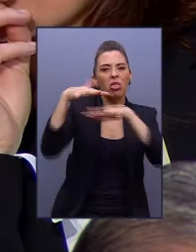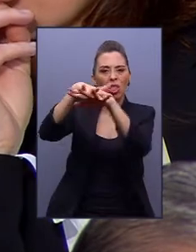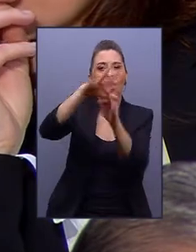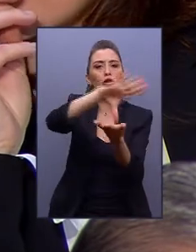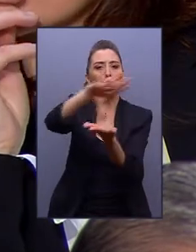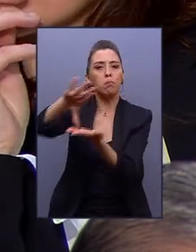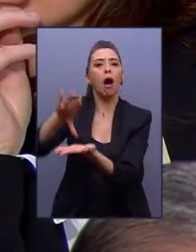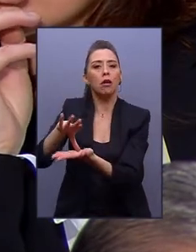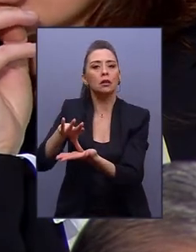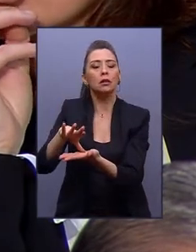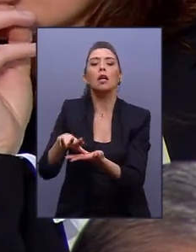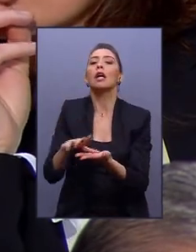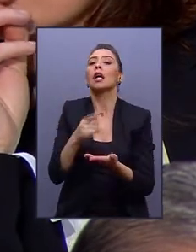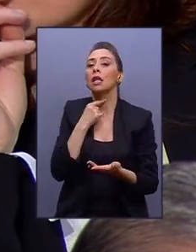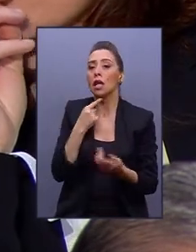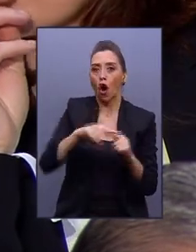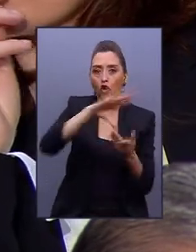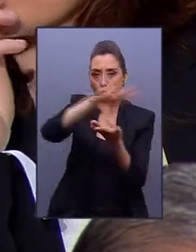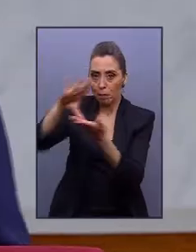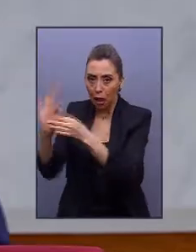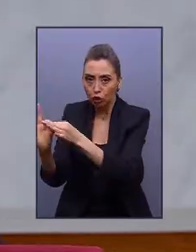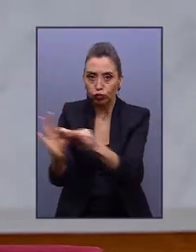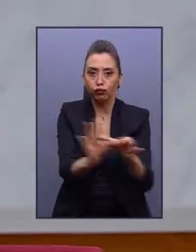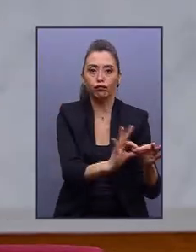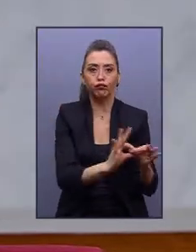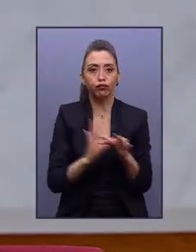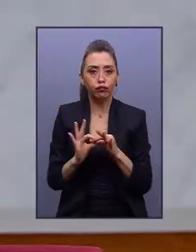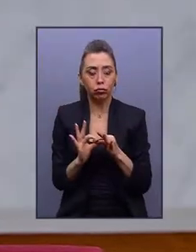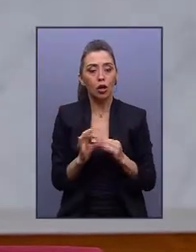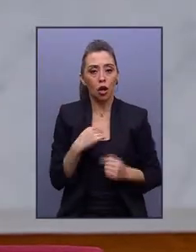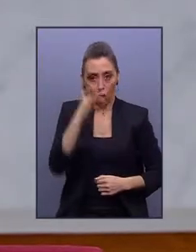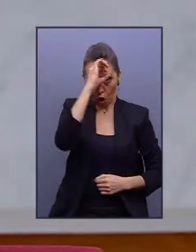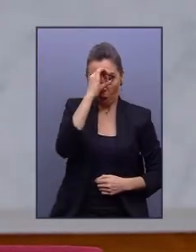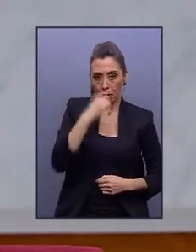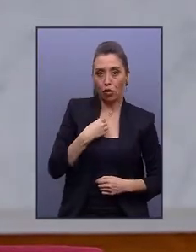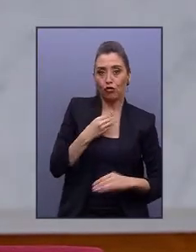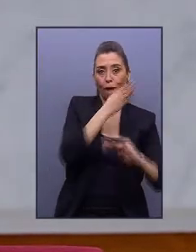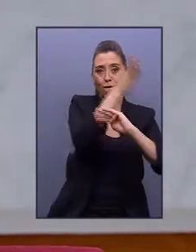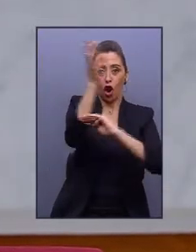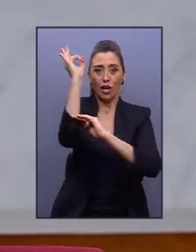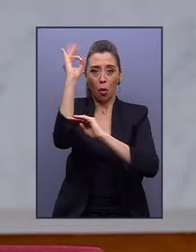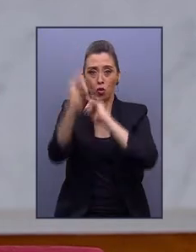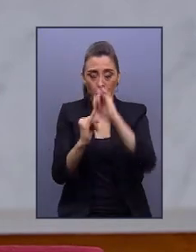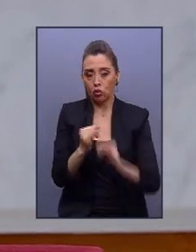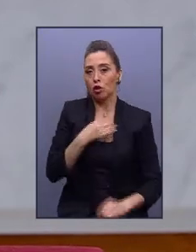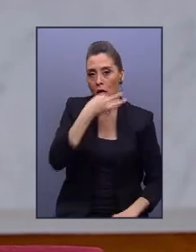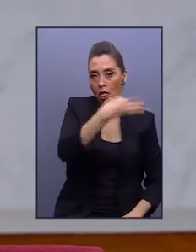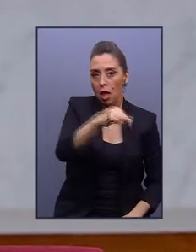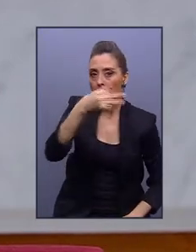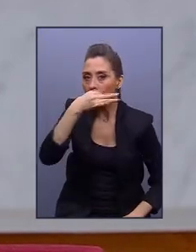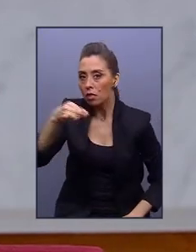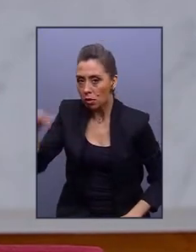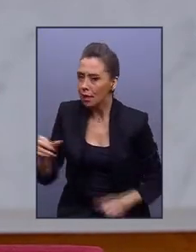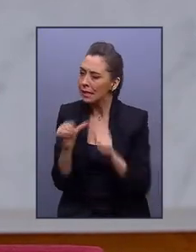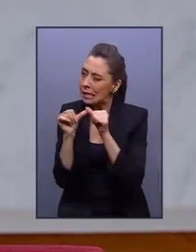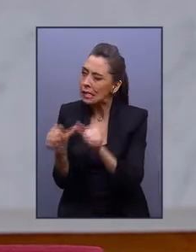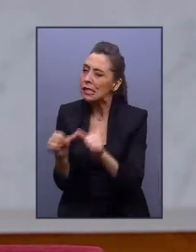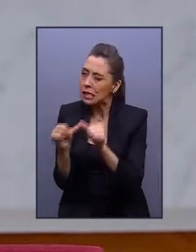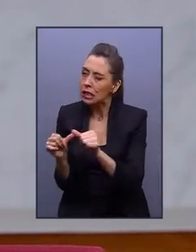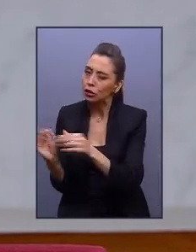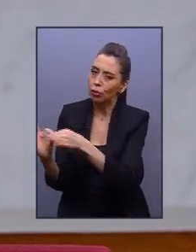y privilegia los caminos del multilateralismo. Y he llevado esta postura a todos los foros internacionales y seguiré insistiendo en